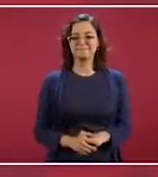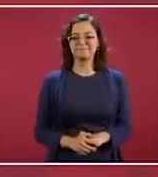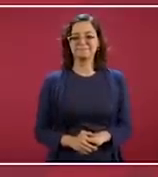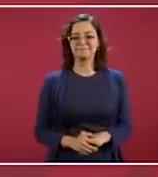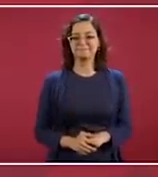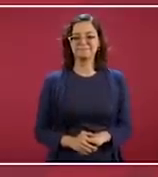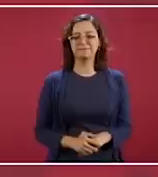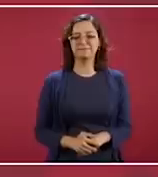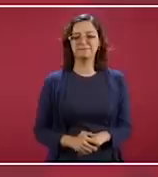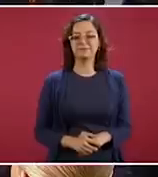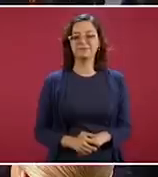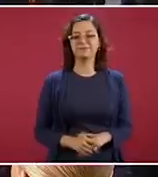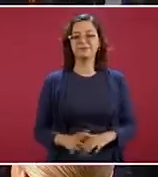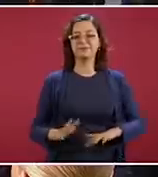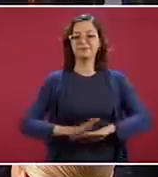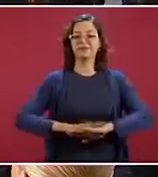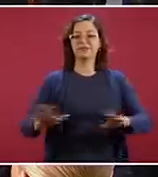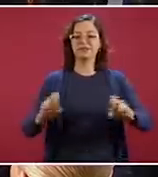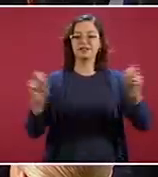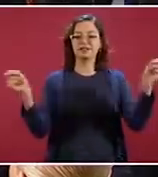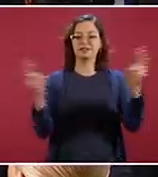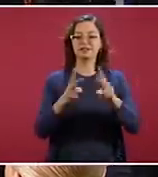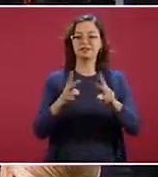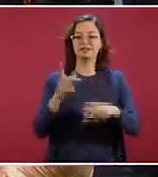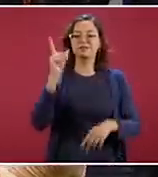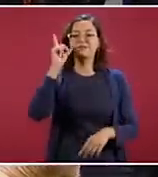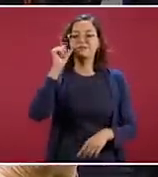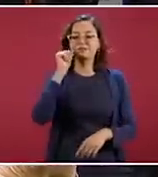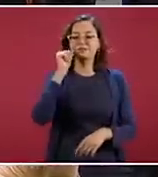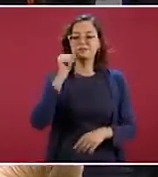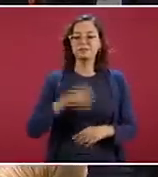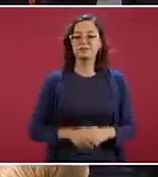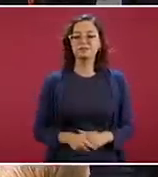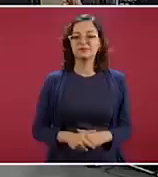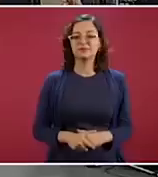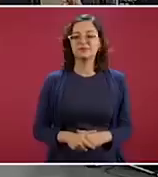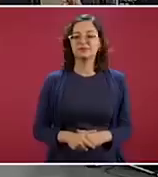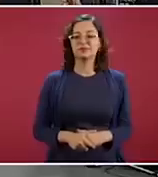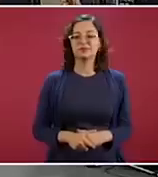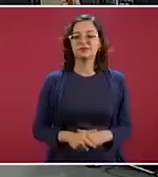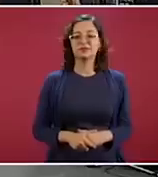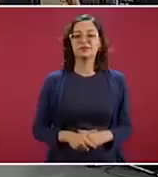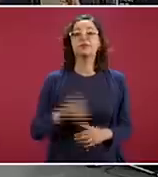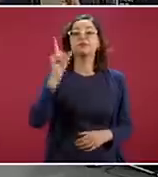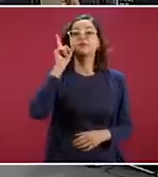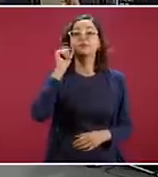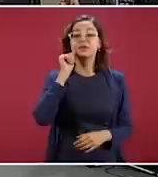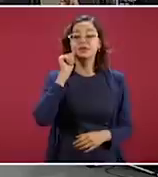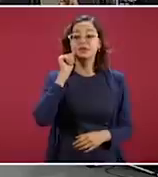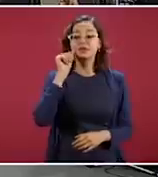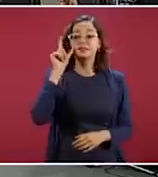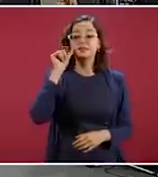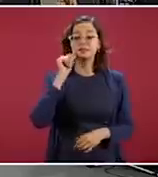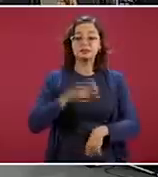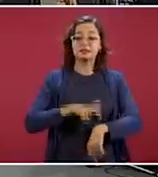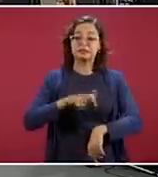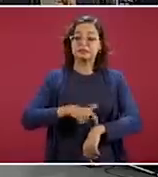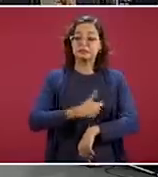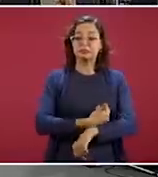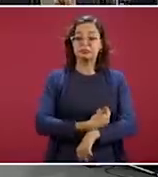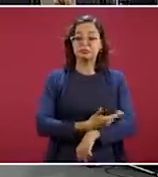Presidente, bueno, ya nos vemos nada más mañana. La última pregunta, sobre las aduanas, justamente le quiero preguntar. Ya mañana, ya se sobre nos fue el